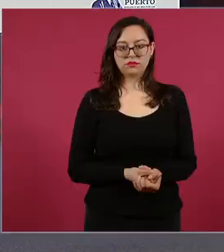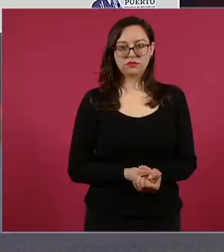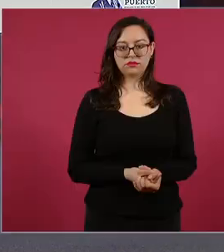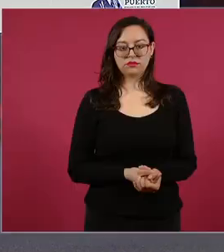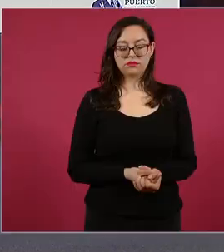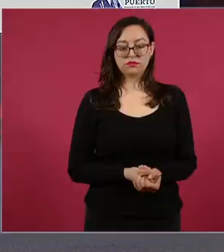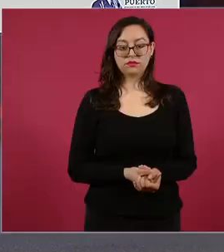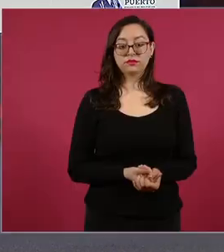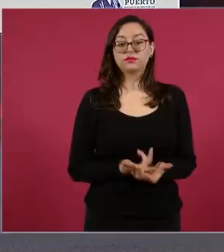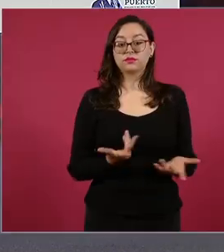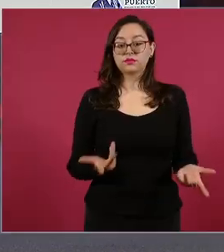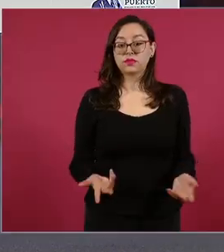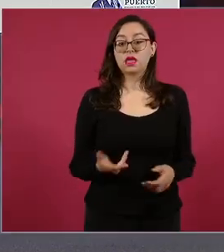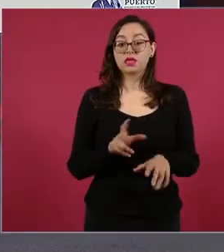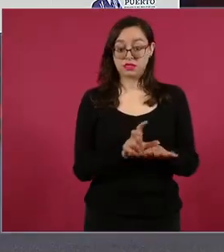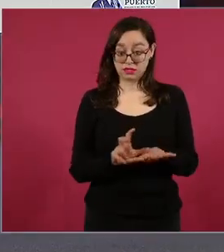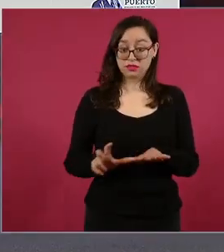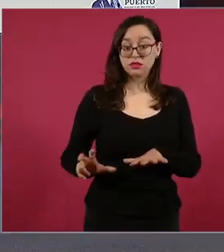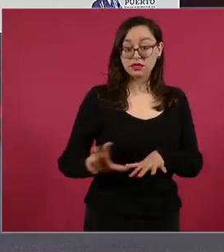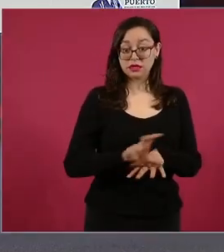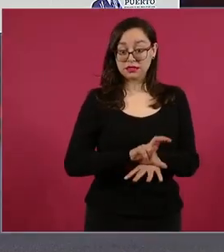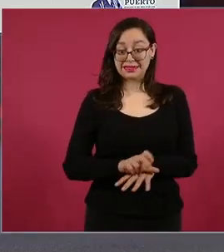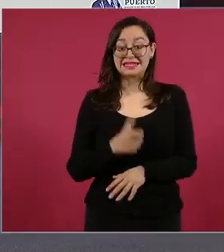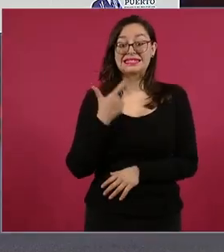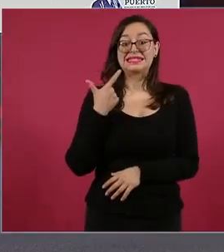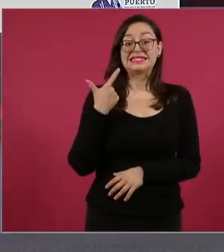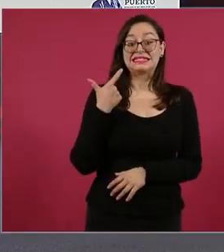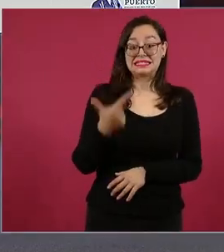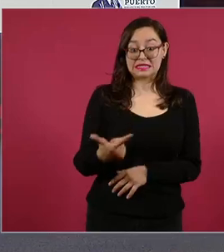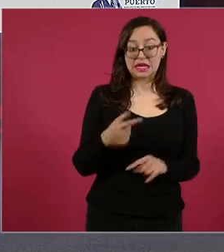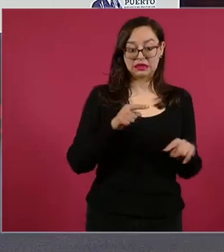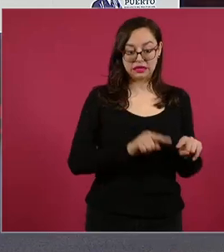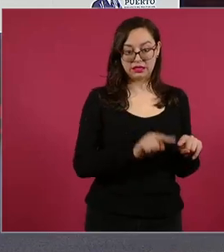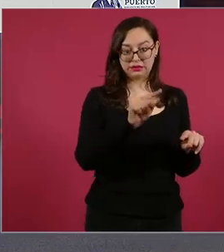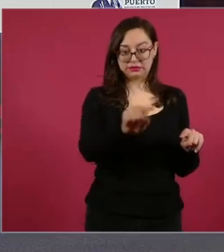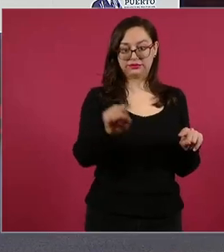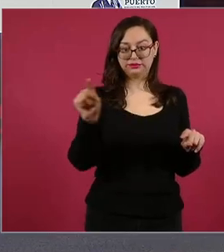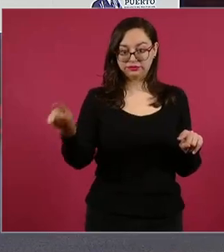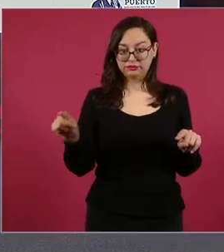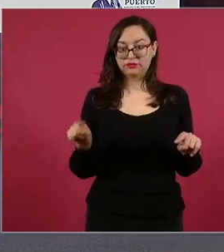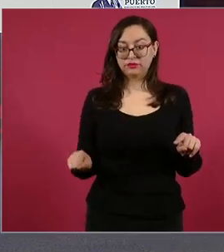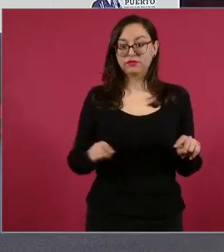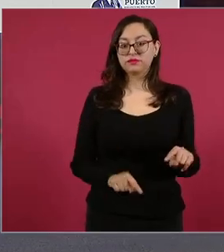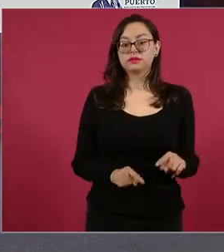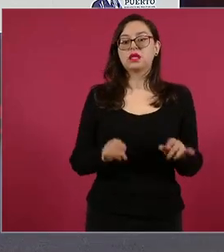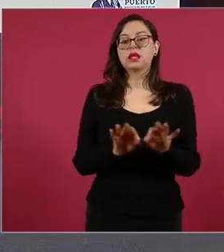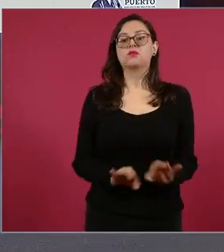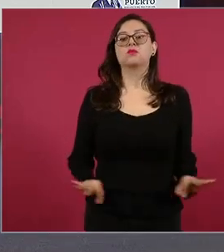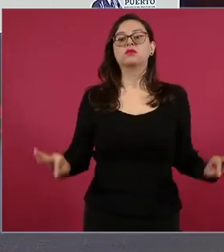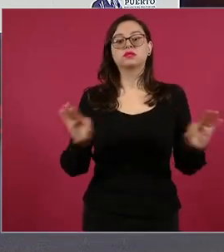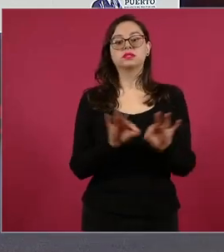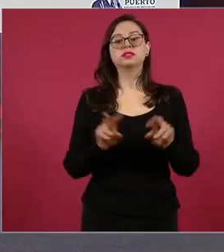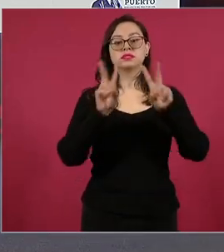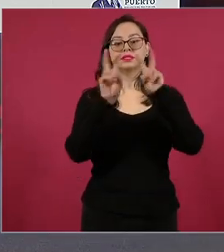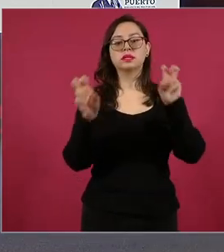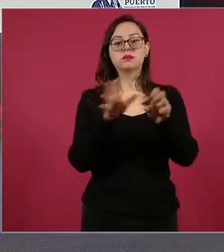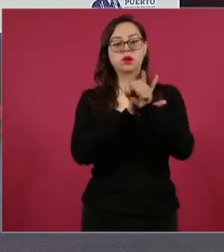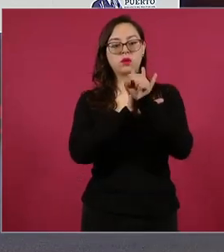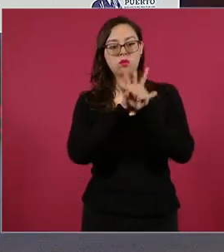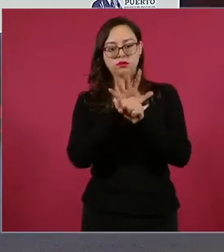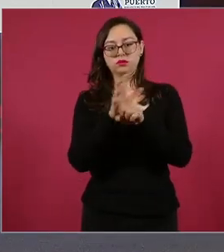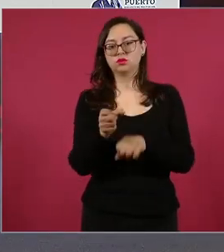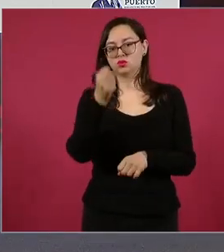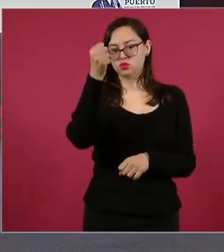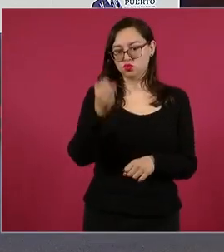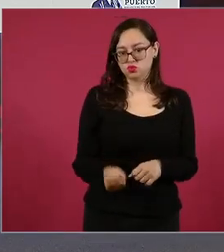para potencializar el desarrollo del sureste del país y no solo promueve una conectividad eficiente con infraestructura